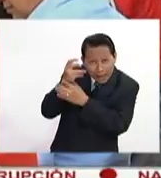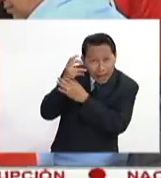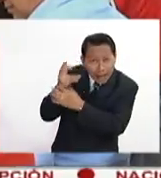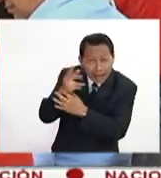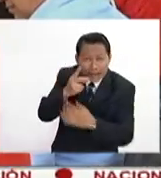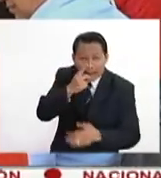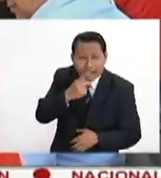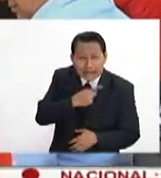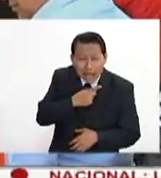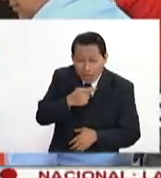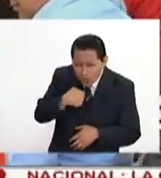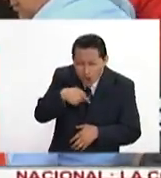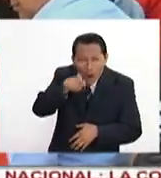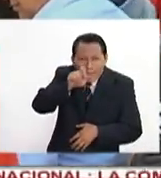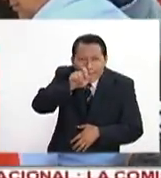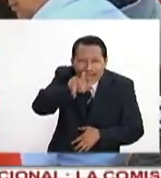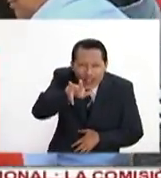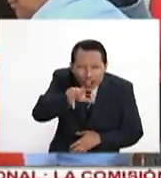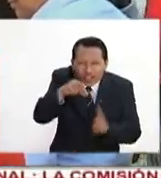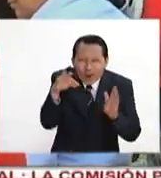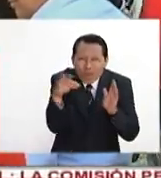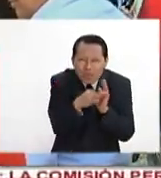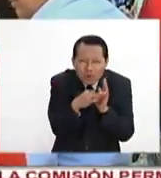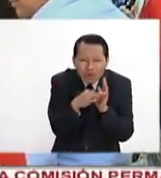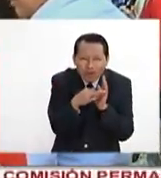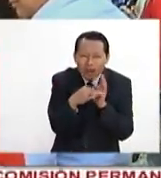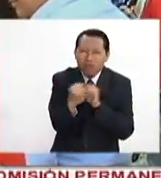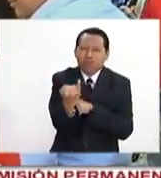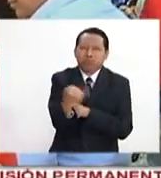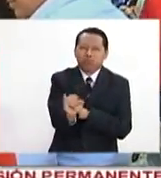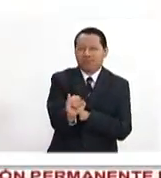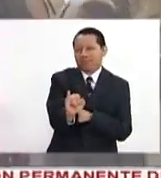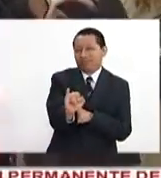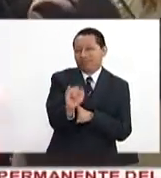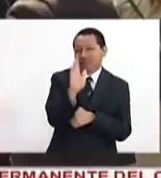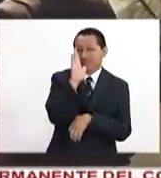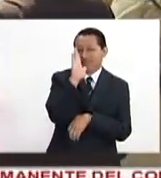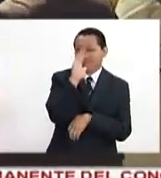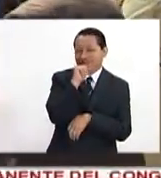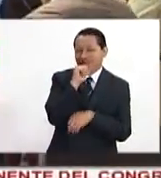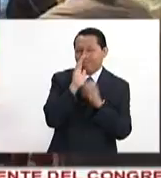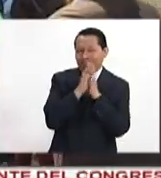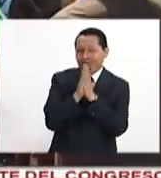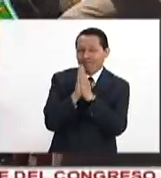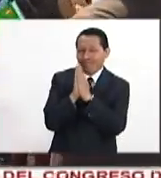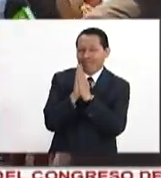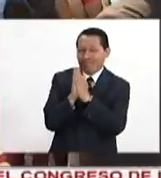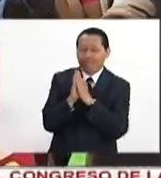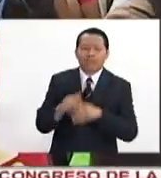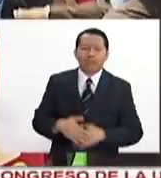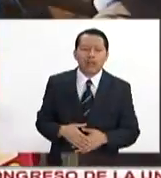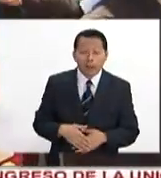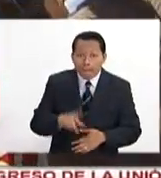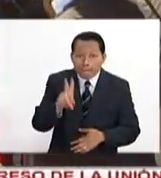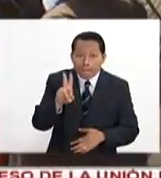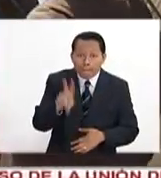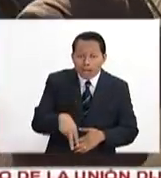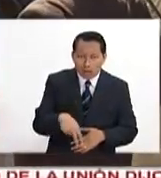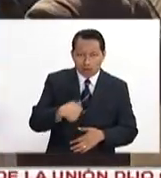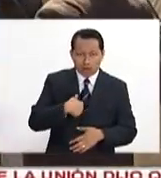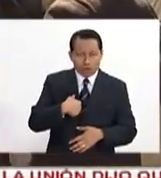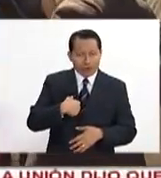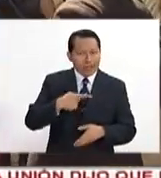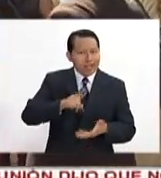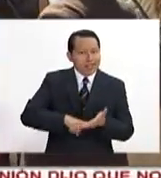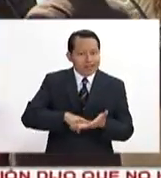que haya sacado 28 puntos, cuando sé que puedo dar más. La situación es de frustración porque